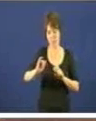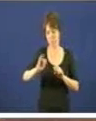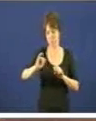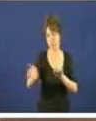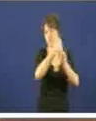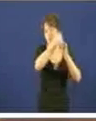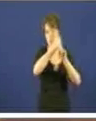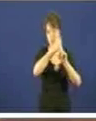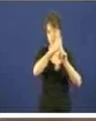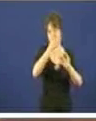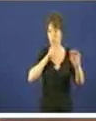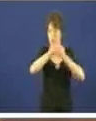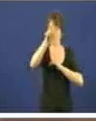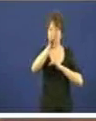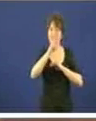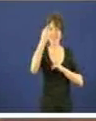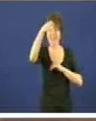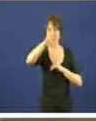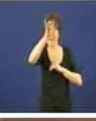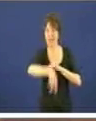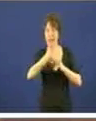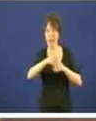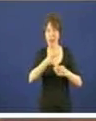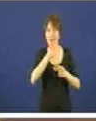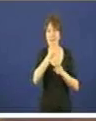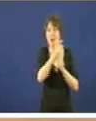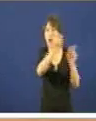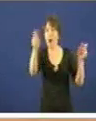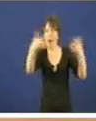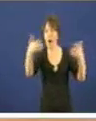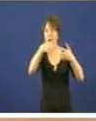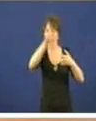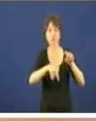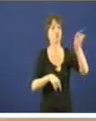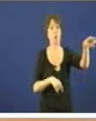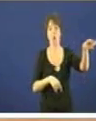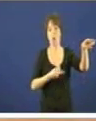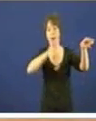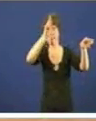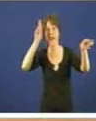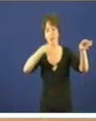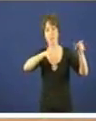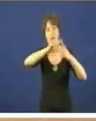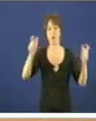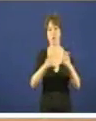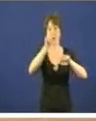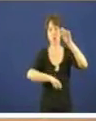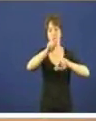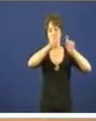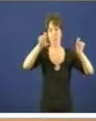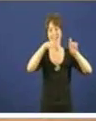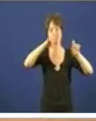prosperidade. Sabe quen pronunciou estas palabras, señoría? Vostede, en Madrid, nunha reunión da Asociación de Empresarios Galegos en